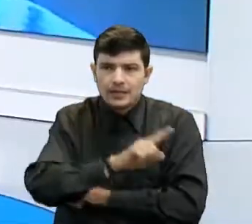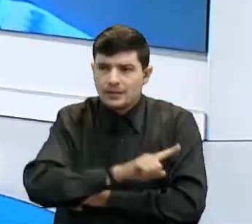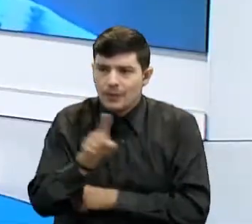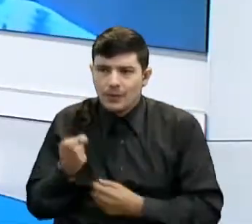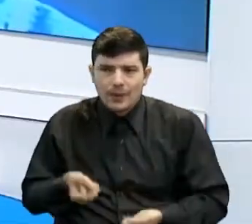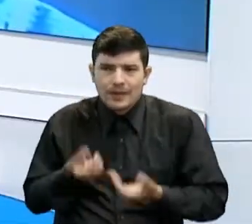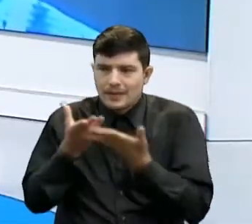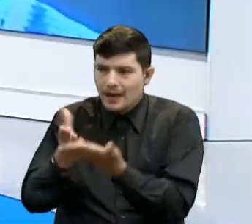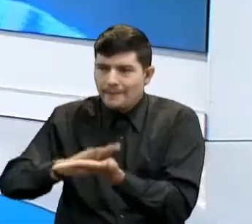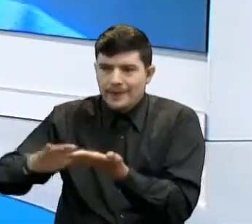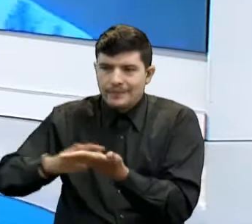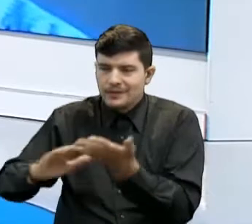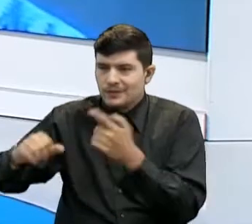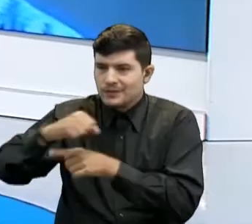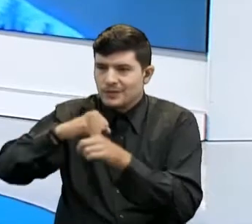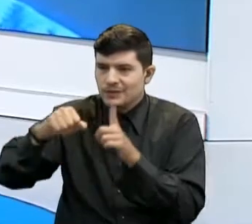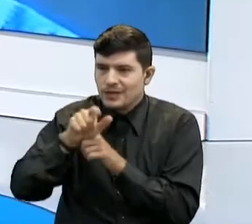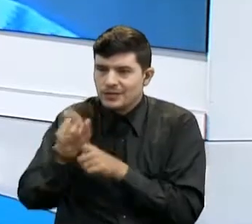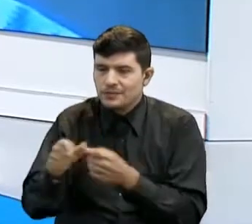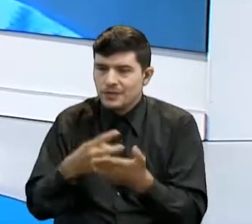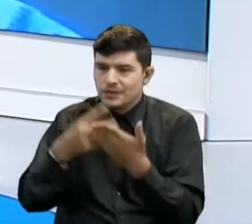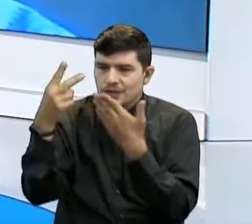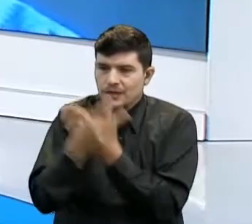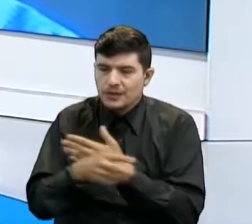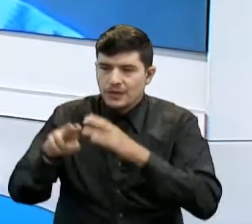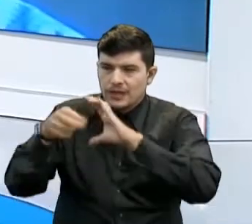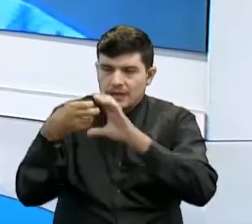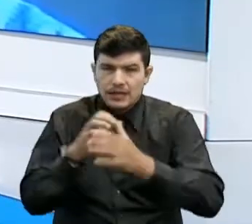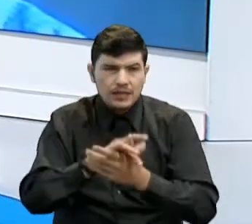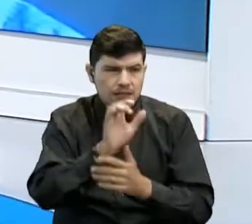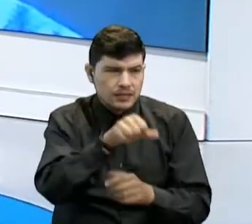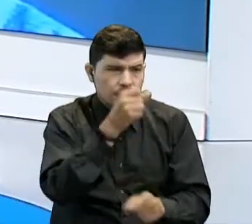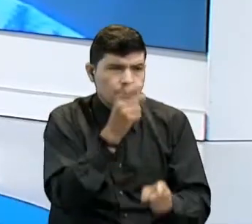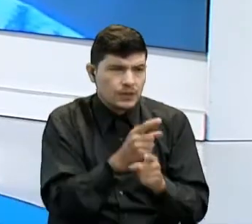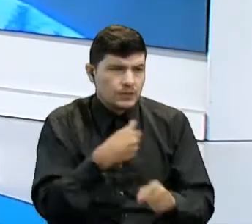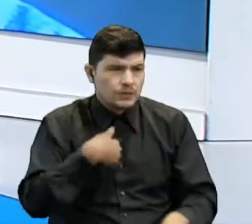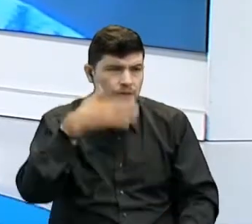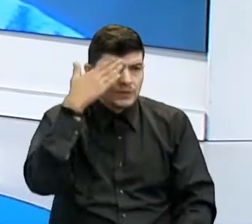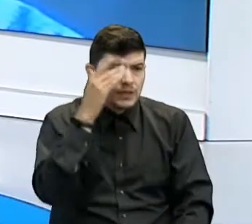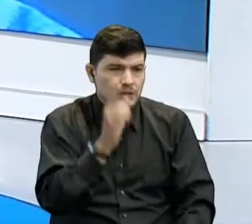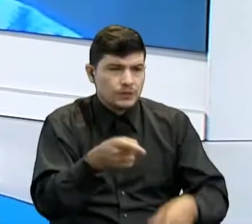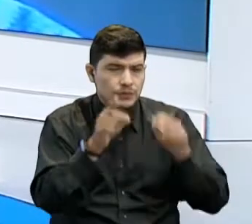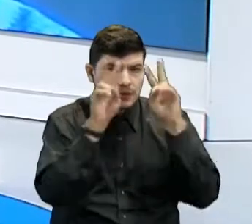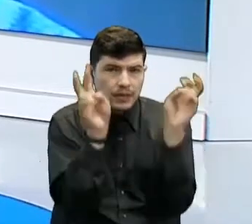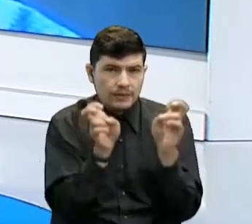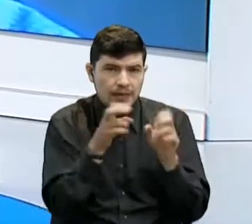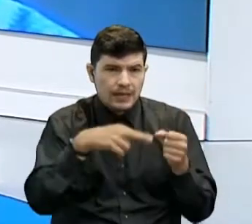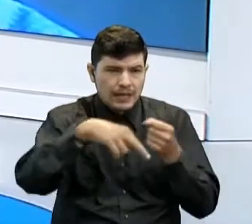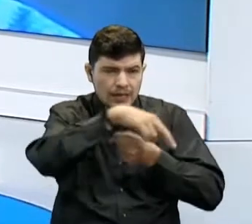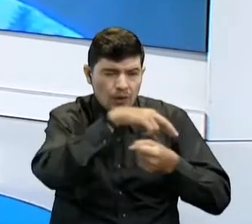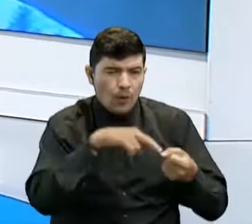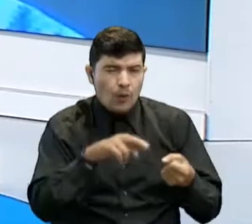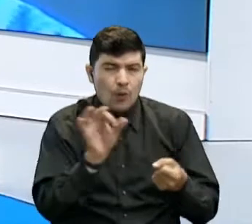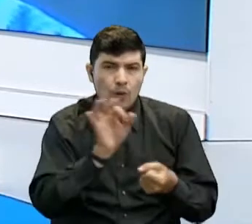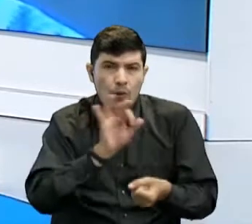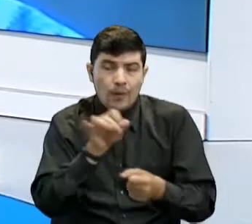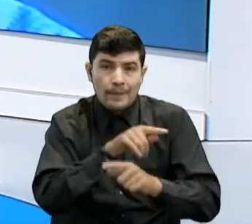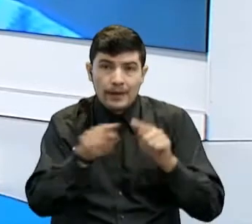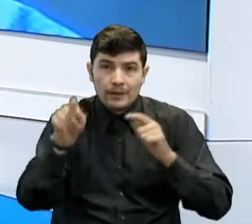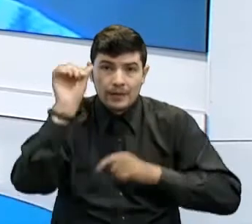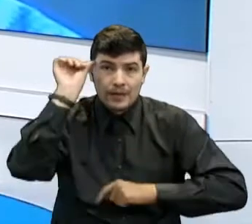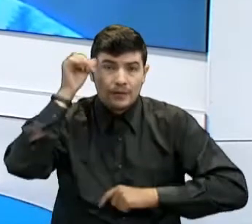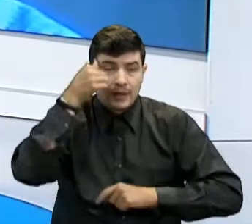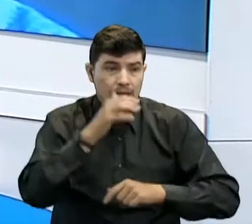este tipo de proyectos mineros. Ervin, frente a este tema, justamente yo sé que esto no es un tema de regionalismos, pero debemos recordar que